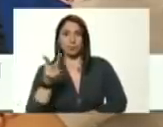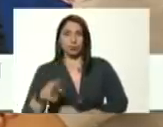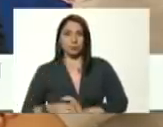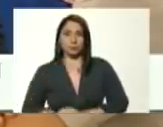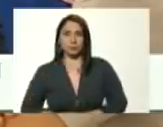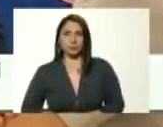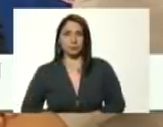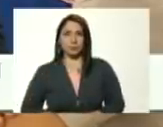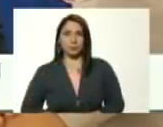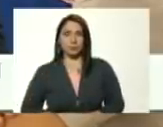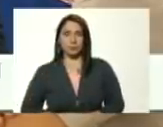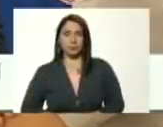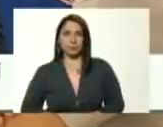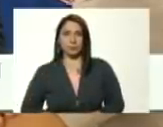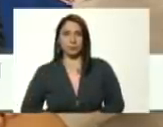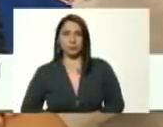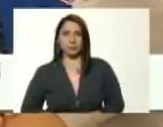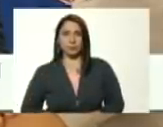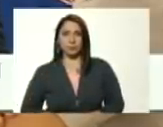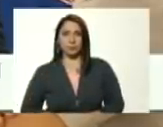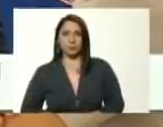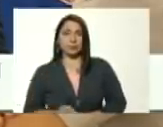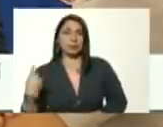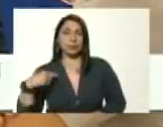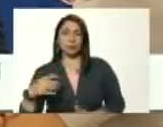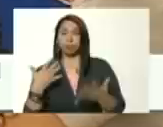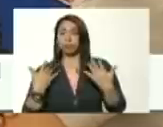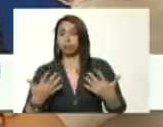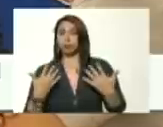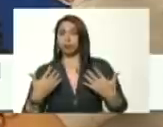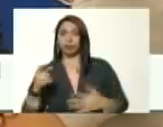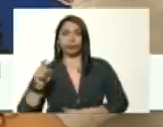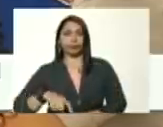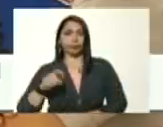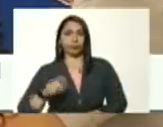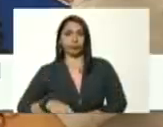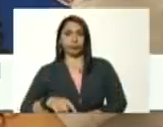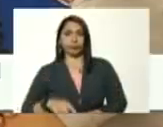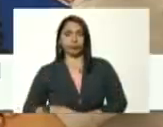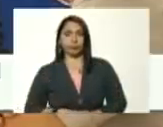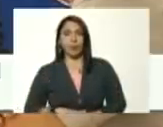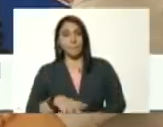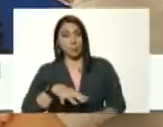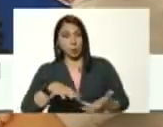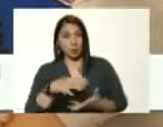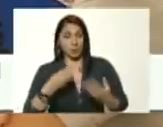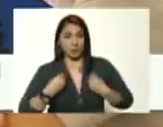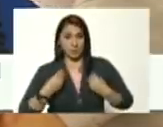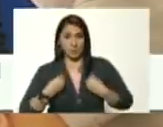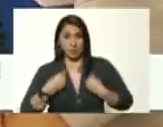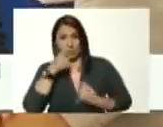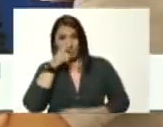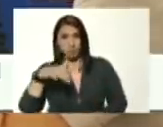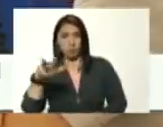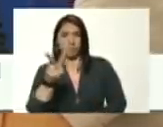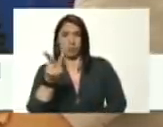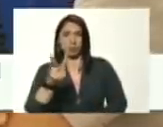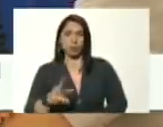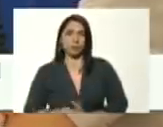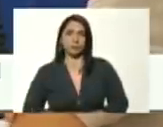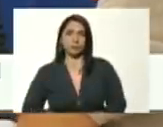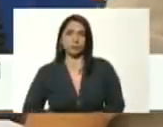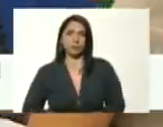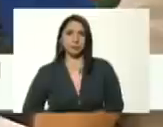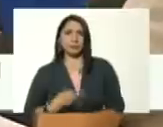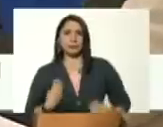tenemos la urgente necesidad por la situación que hoy está viviendo el pueblo venezolano y por